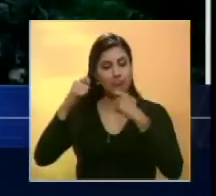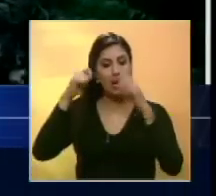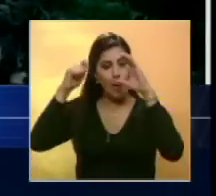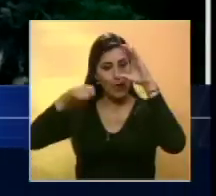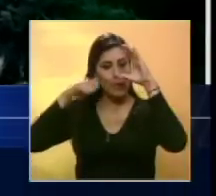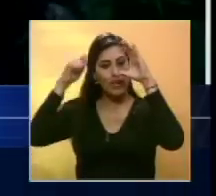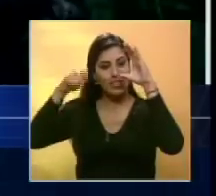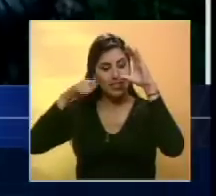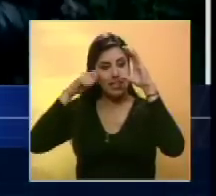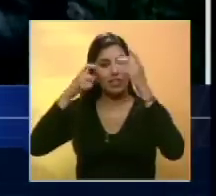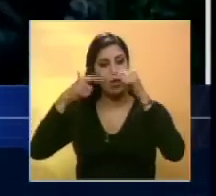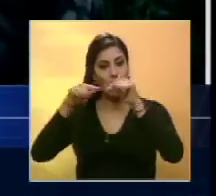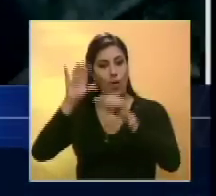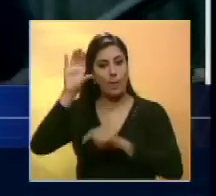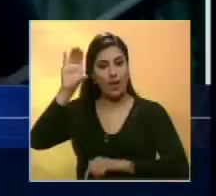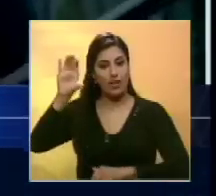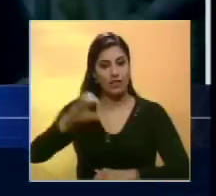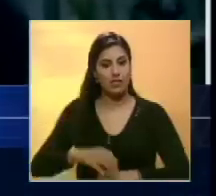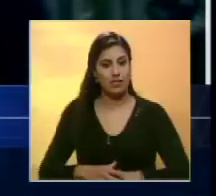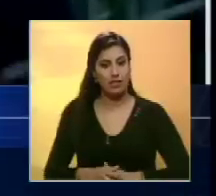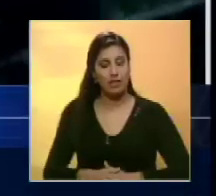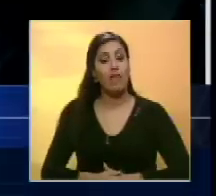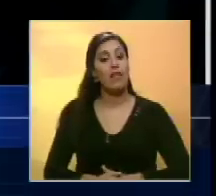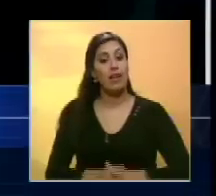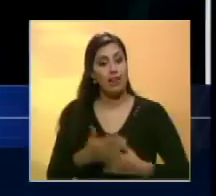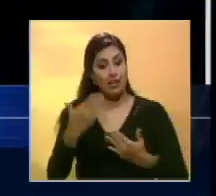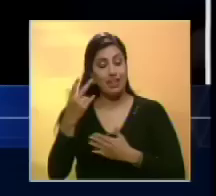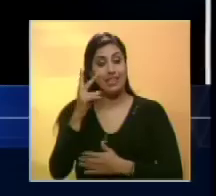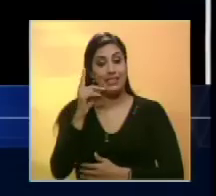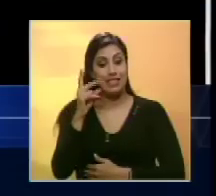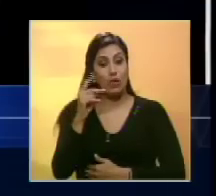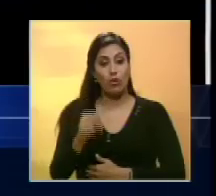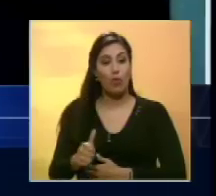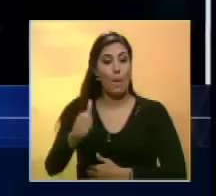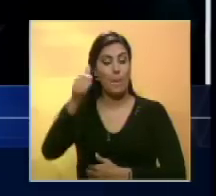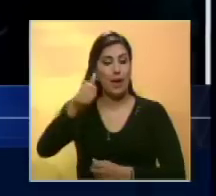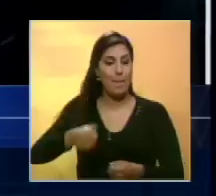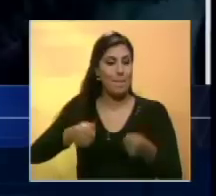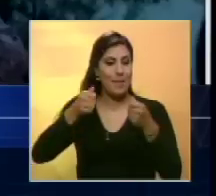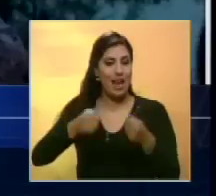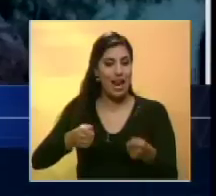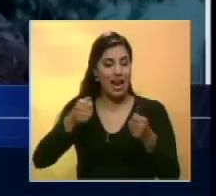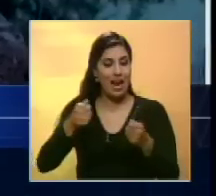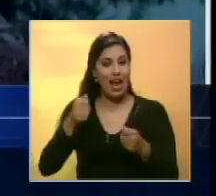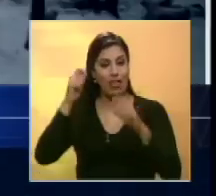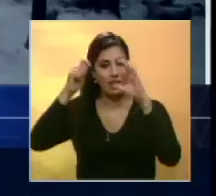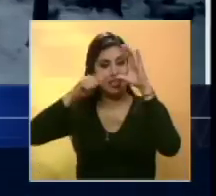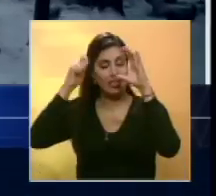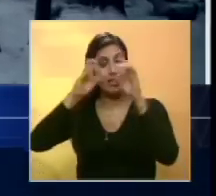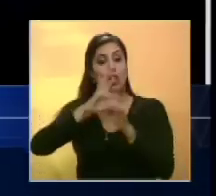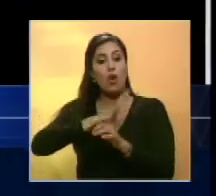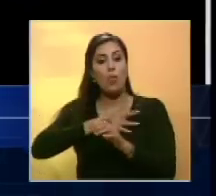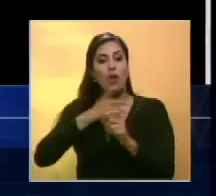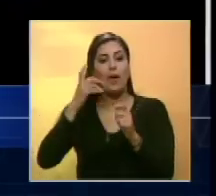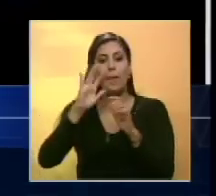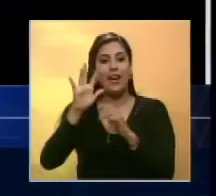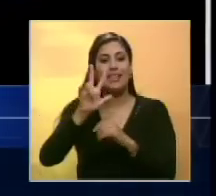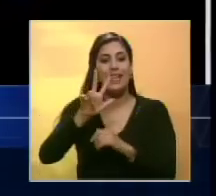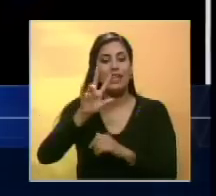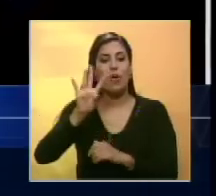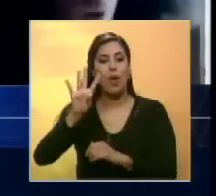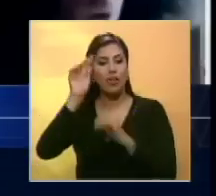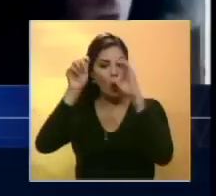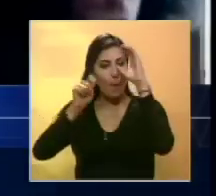en las salas de cine de este país. Este es el segundo mayor mercado en la industria del cine y solo pueden proyectarse